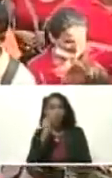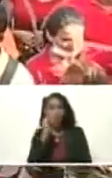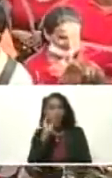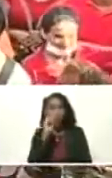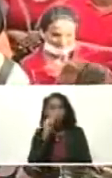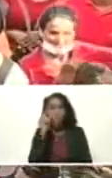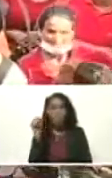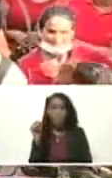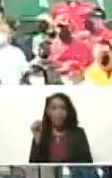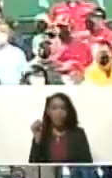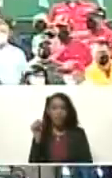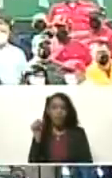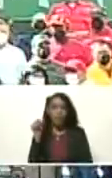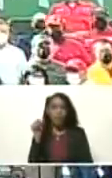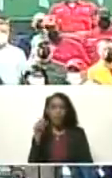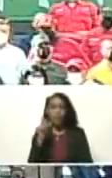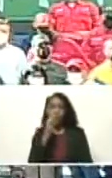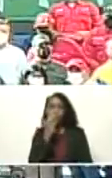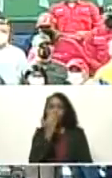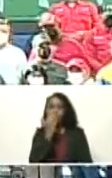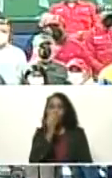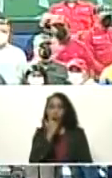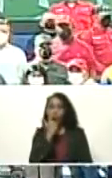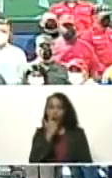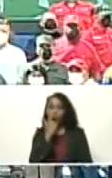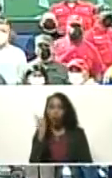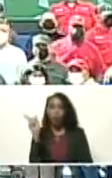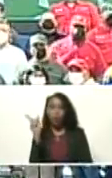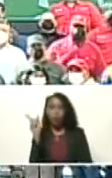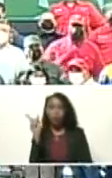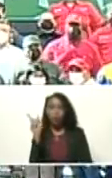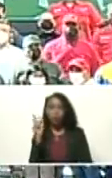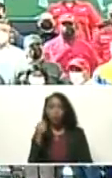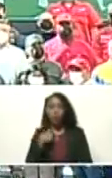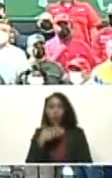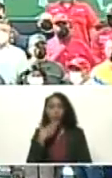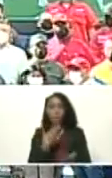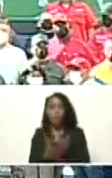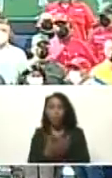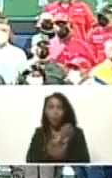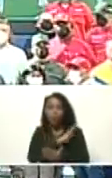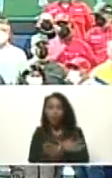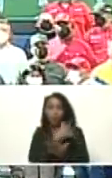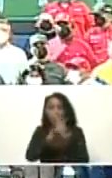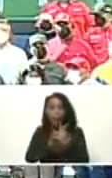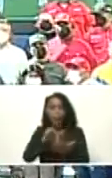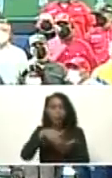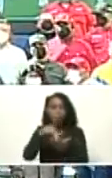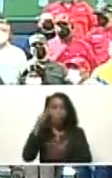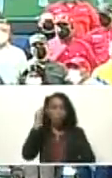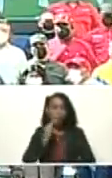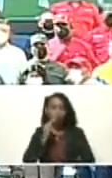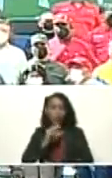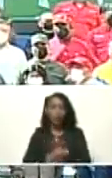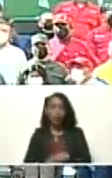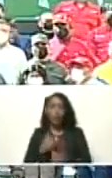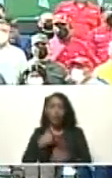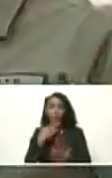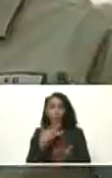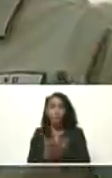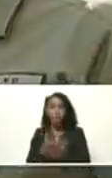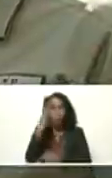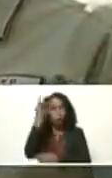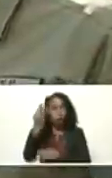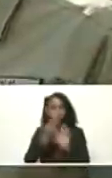Vladimir Padrino López, Domingo Hernández Lares, yo le pido a la Fuerza Armada Nacional Bolivariana, le pido a los